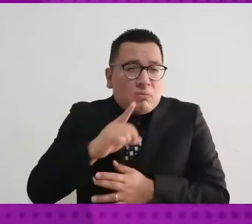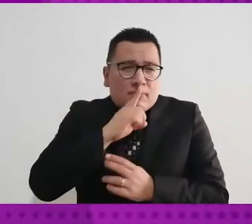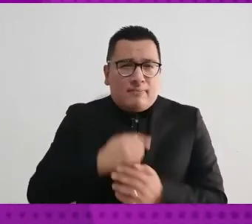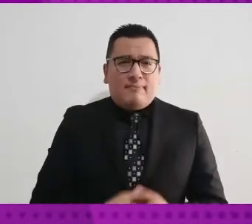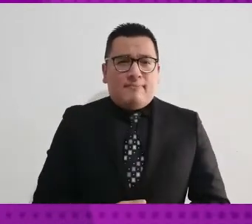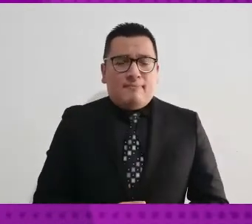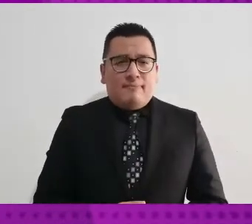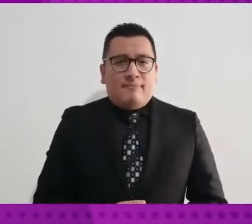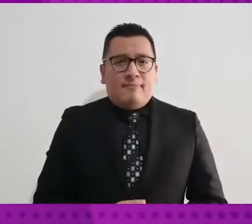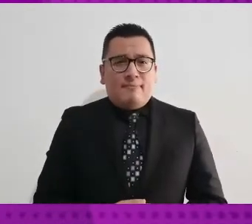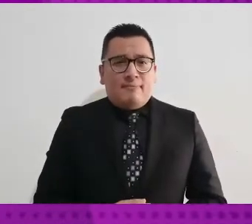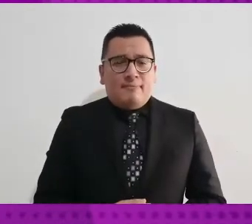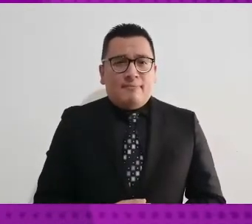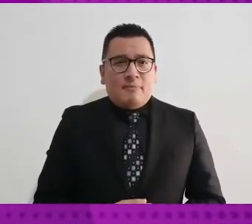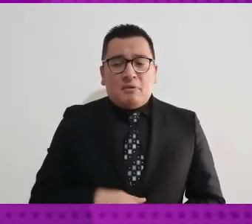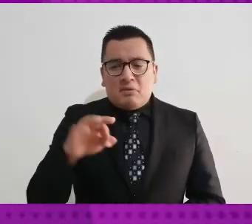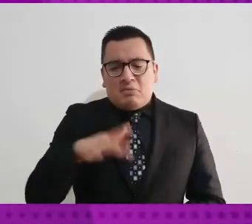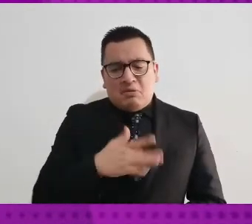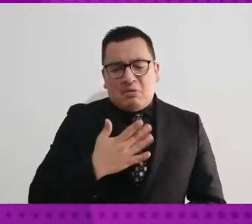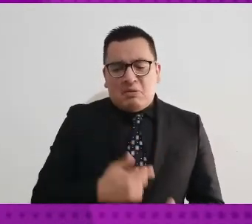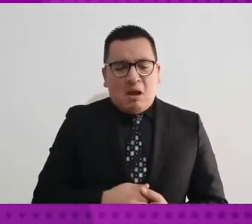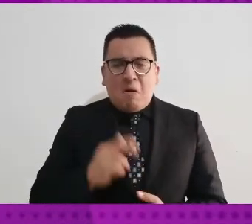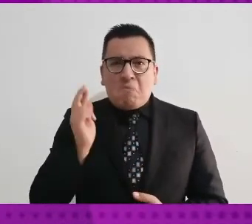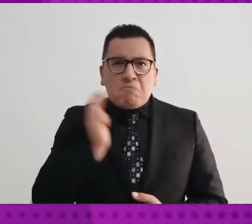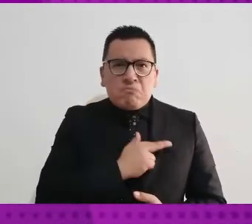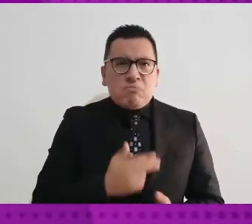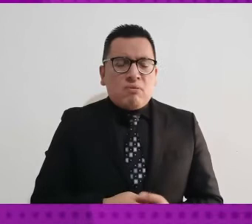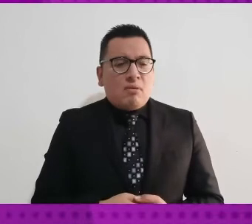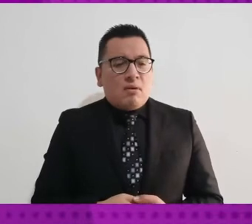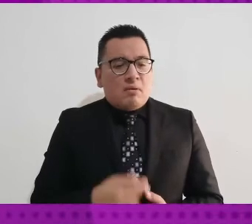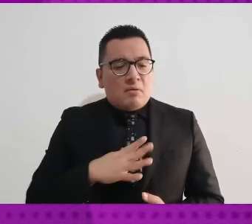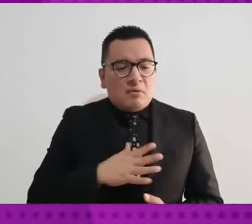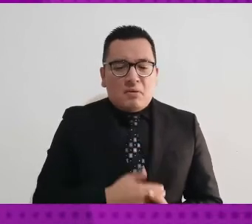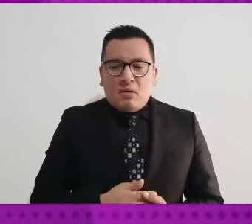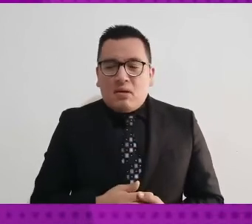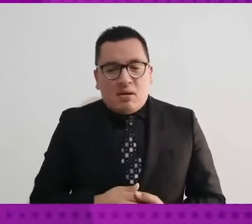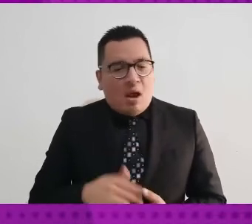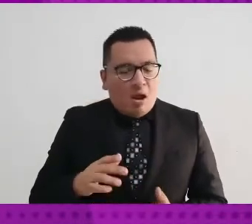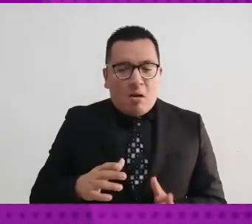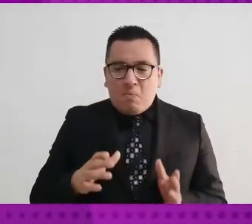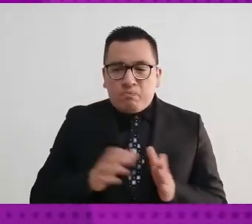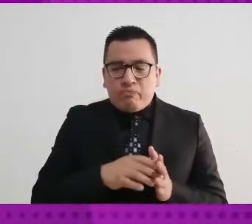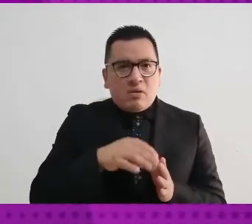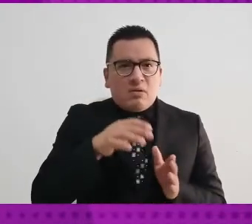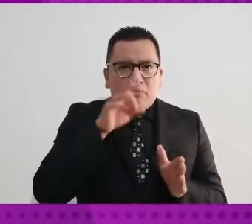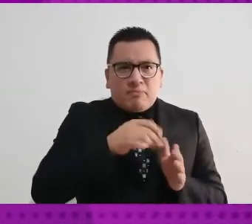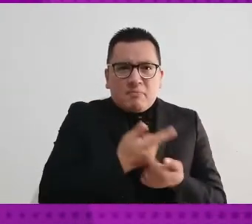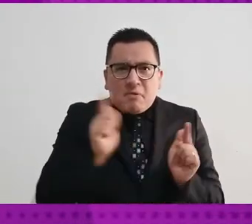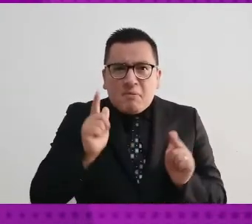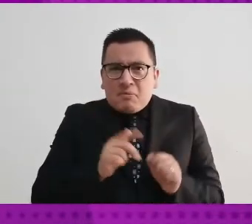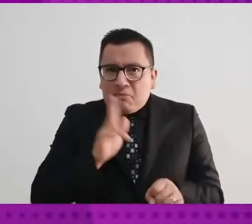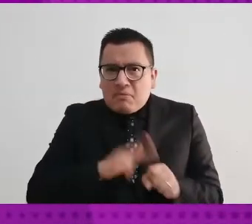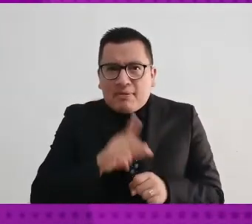puede pensar que de un día para otro se pueden crear elecciones libres y auténticas. No, lo cierto es que venimos de una